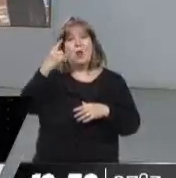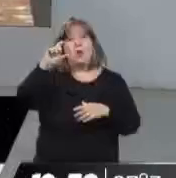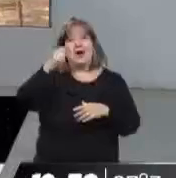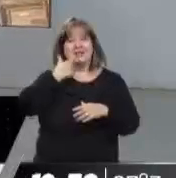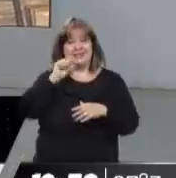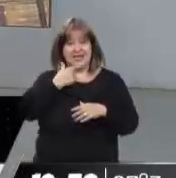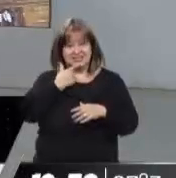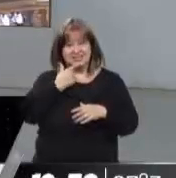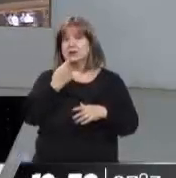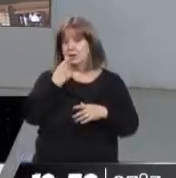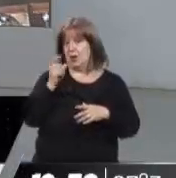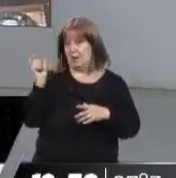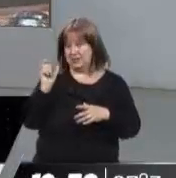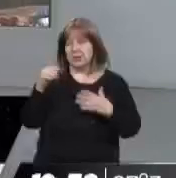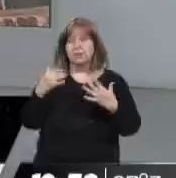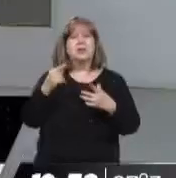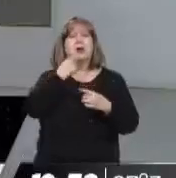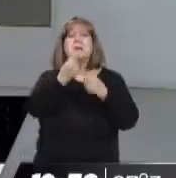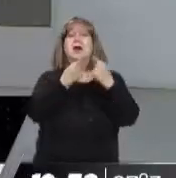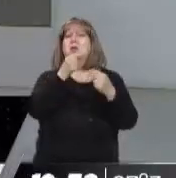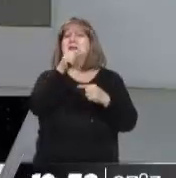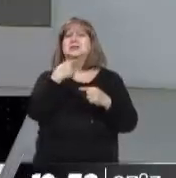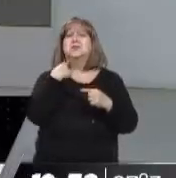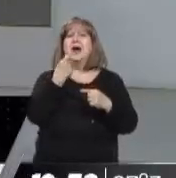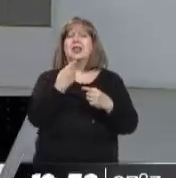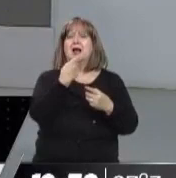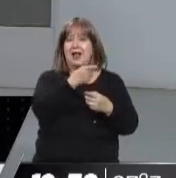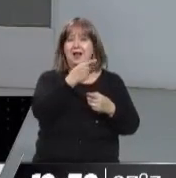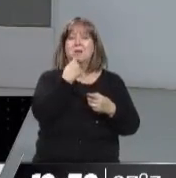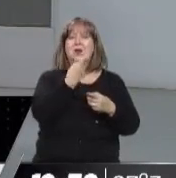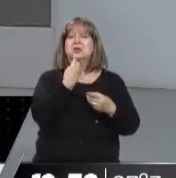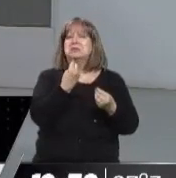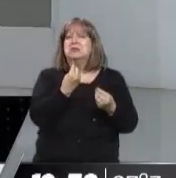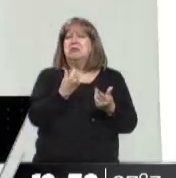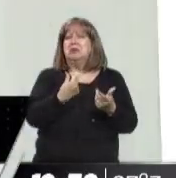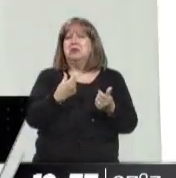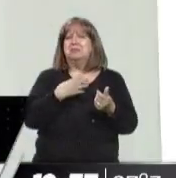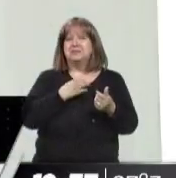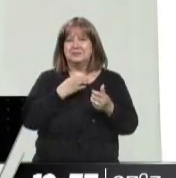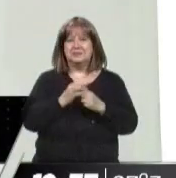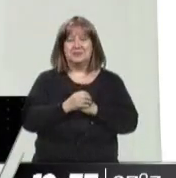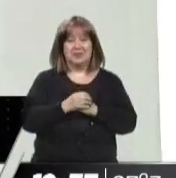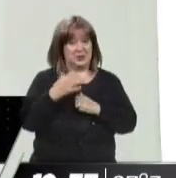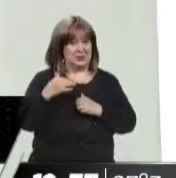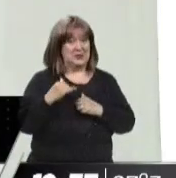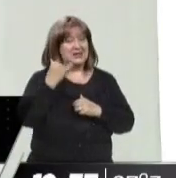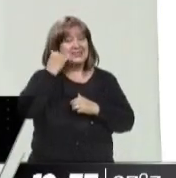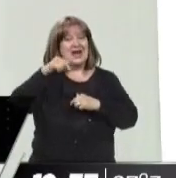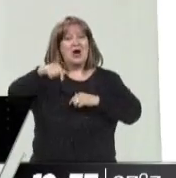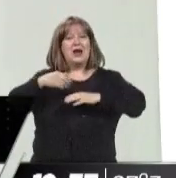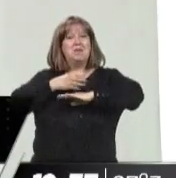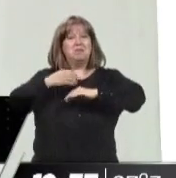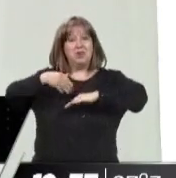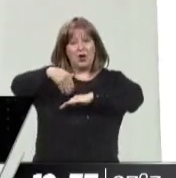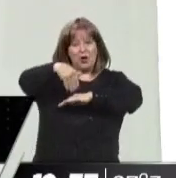respecto a las novedades que se vienen en torno a poder obtener la ciudadanía española. Y próximamente va a ser publicada por el